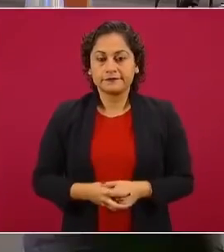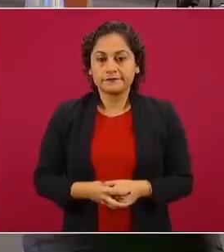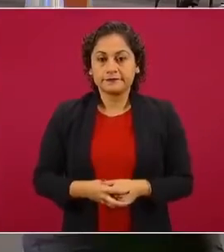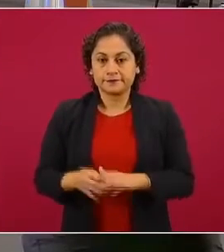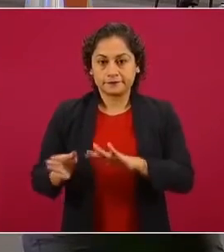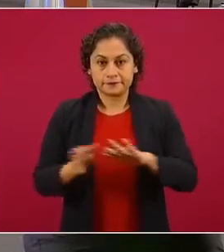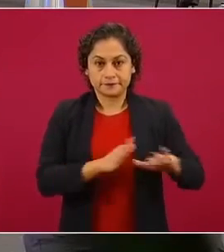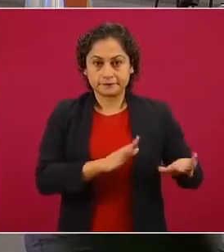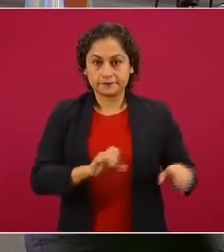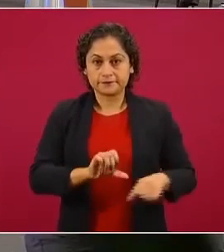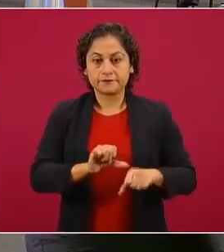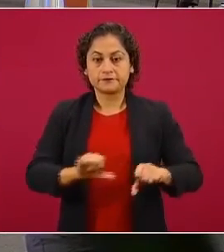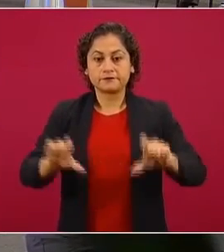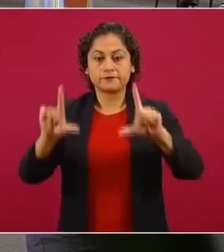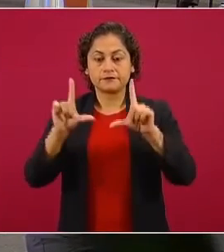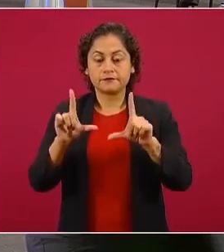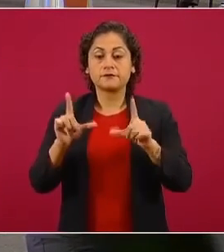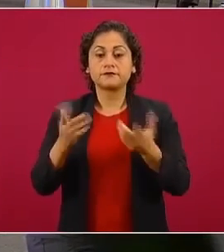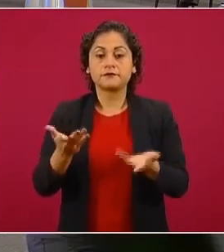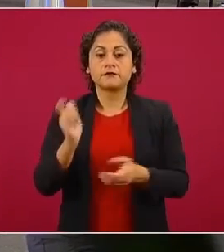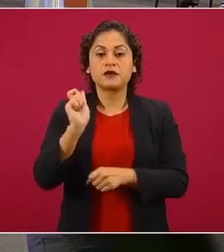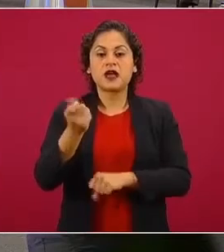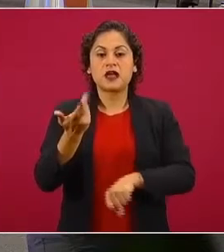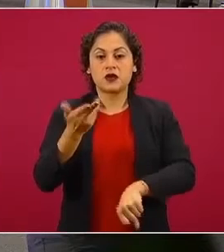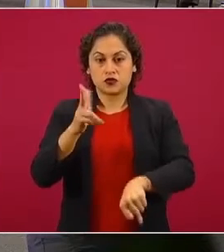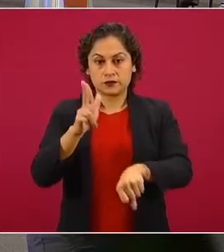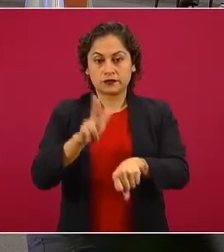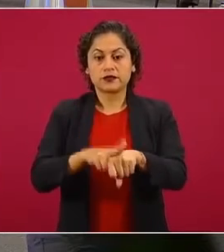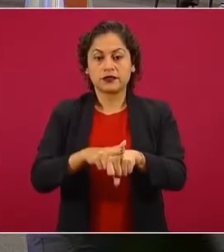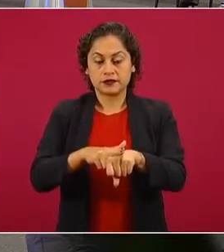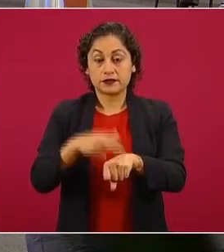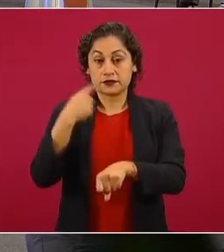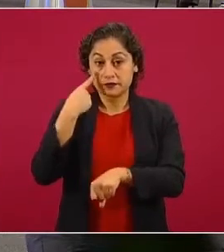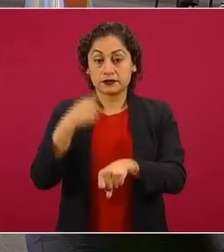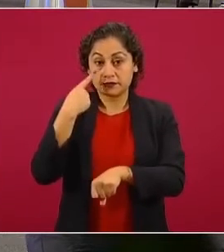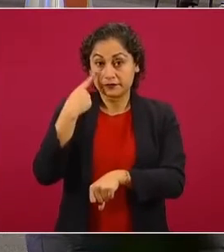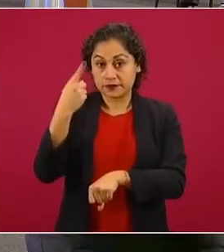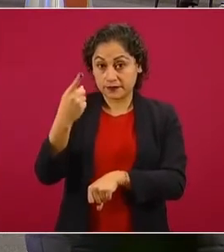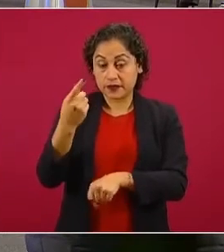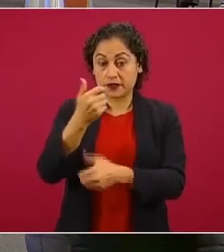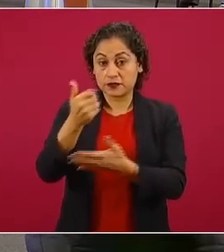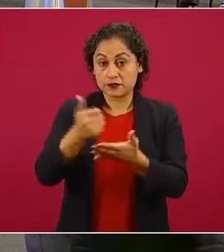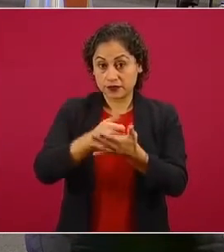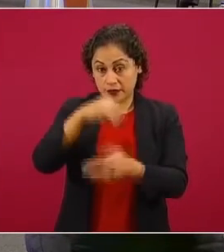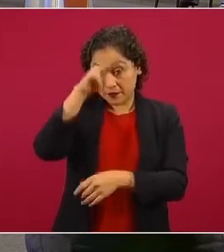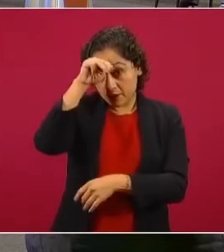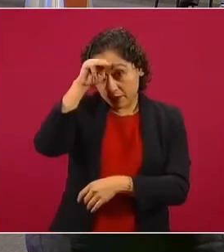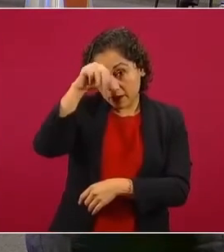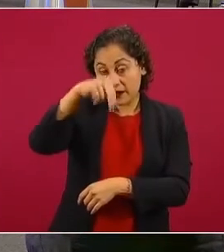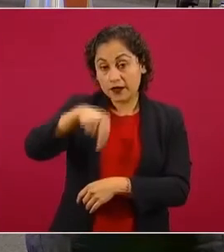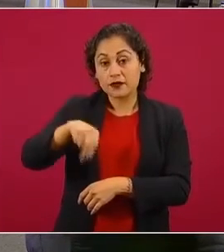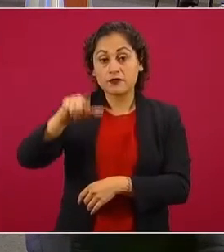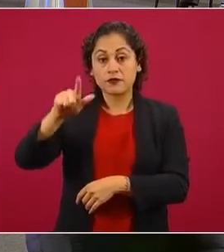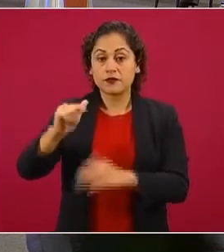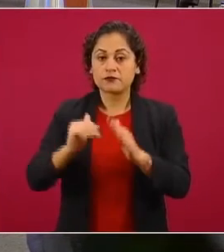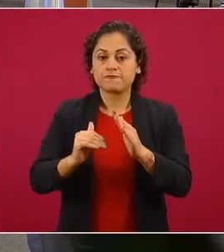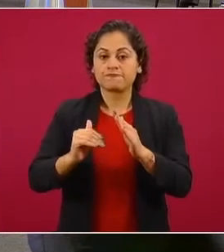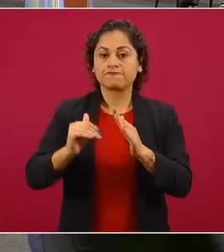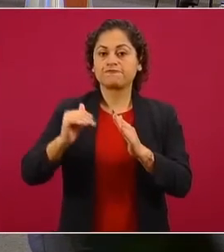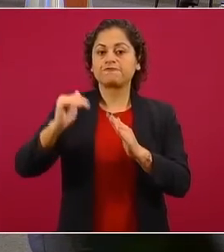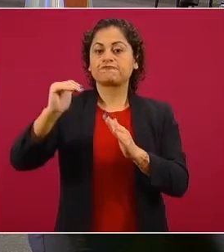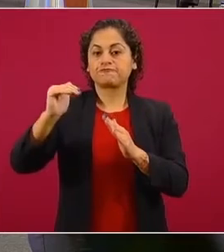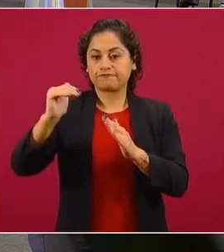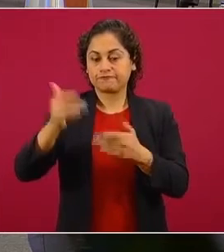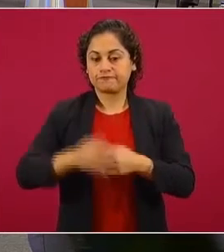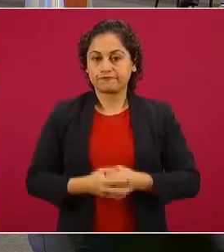siguiente. Tendencia de hospitalización en Monterrey, en Nuevo León, a la alza. La